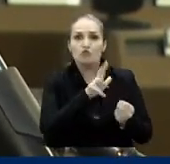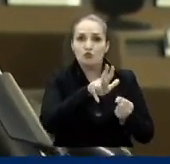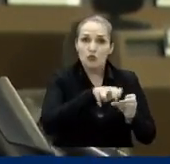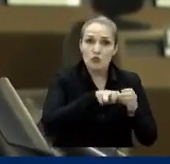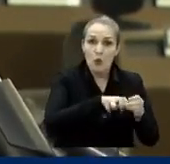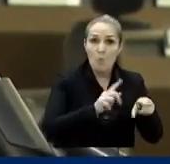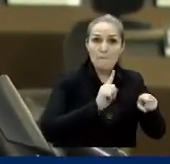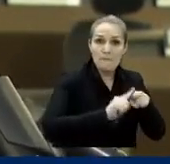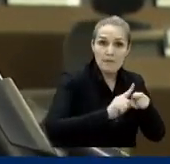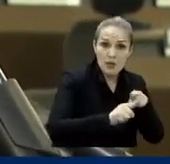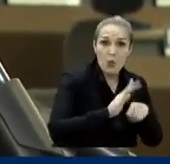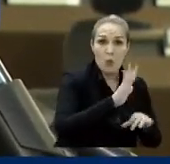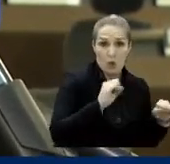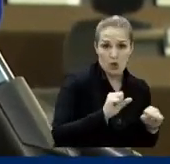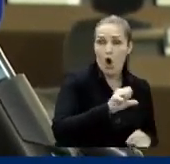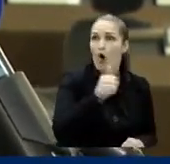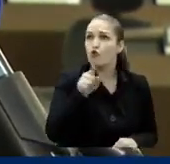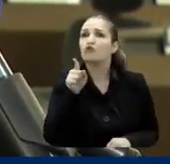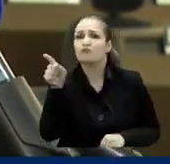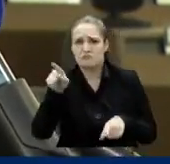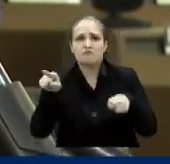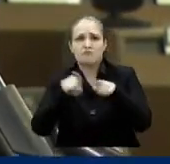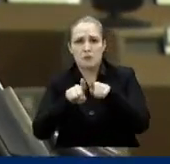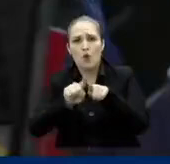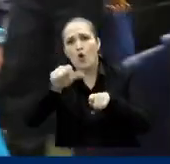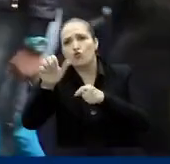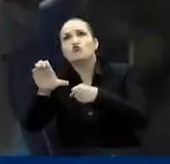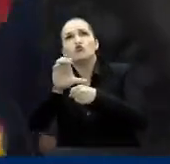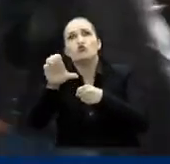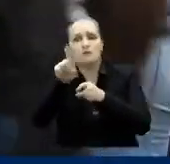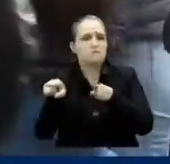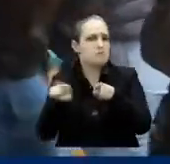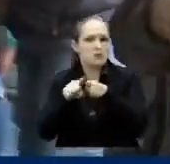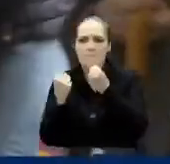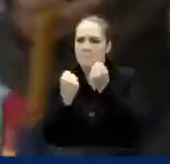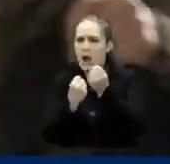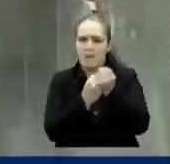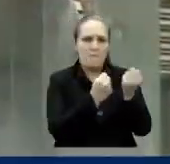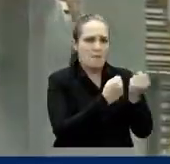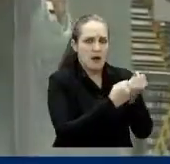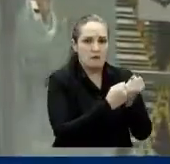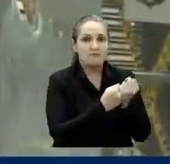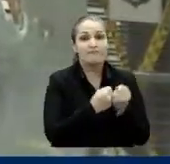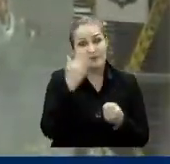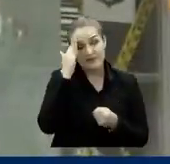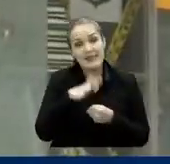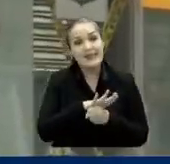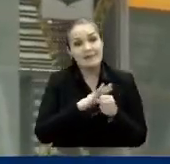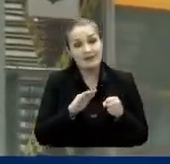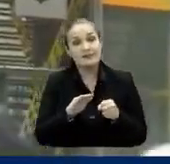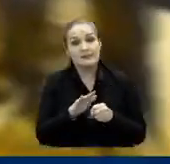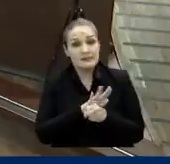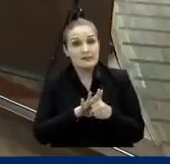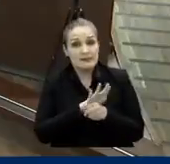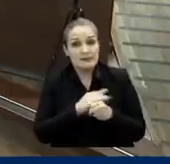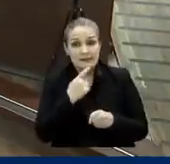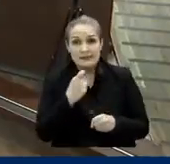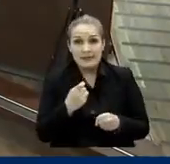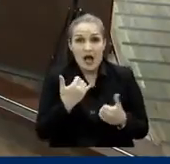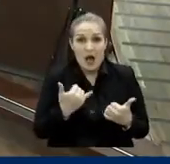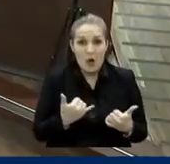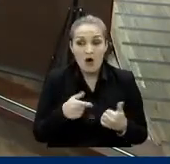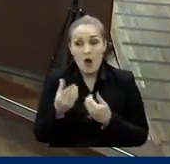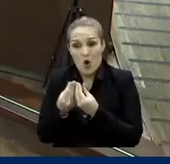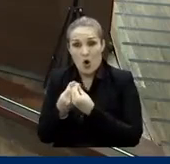de Bogotá y de otras ciudades para garantizar su funcionamiento. Expertos indican la difícil situación económica y la importancia de que el